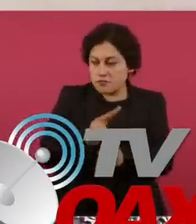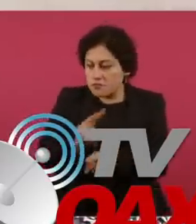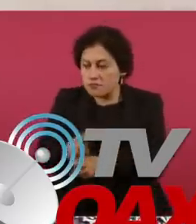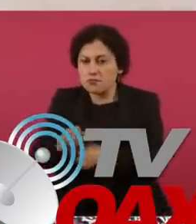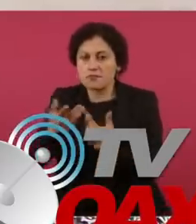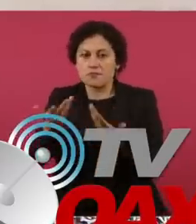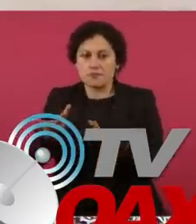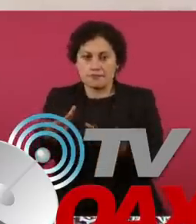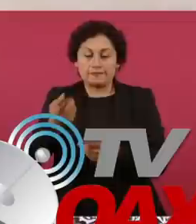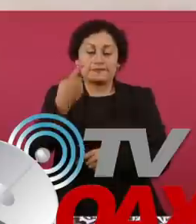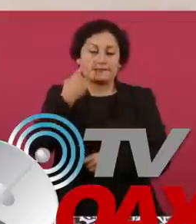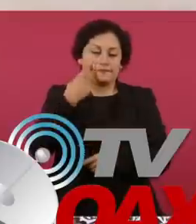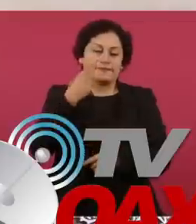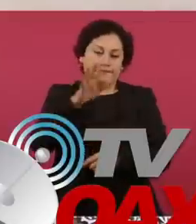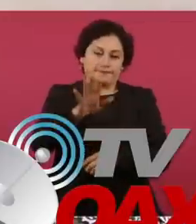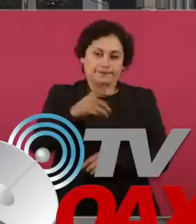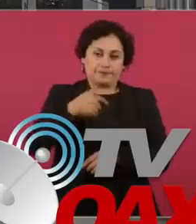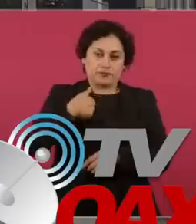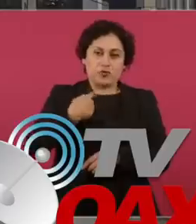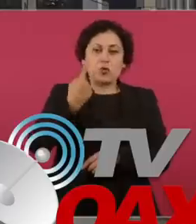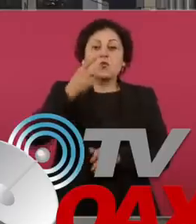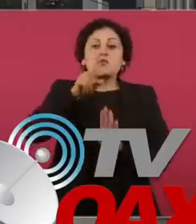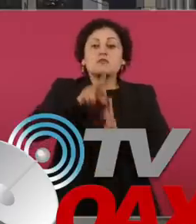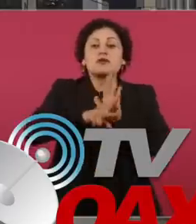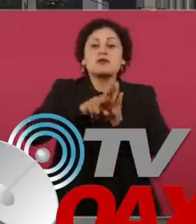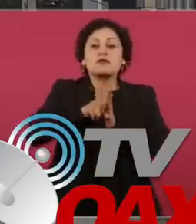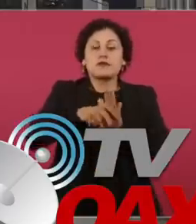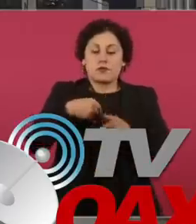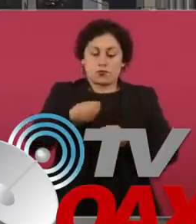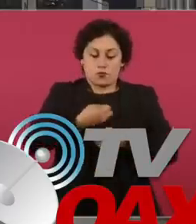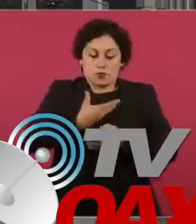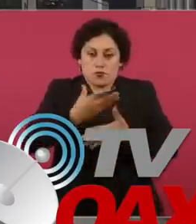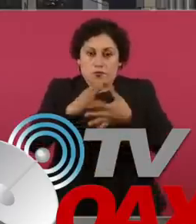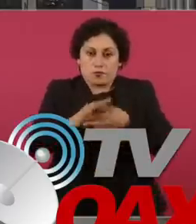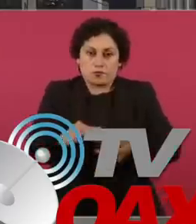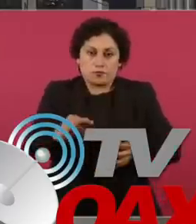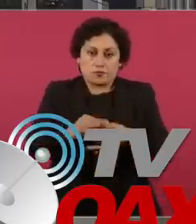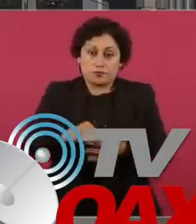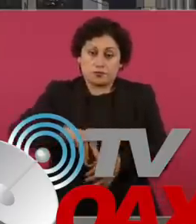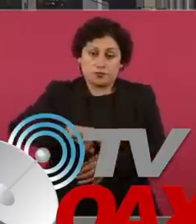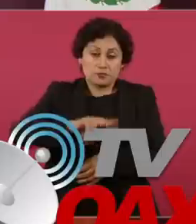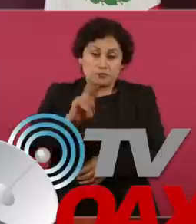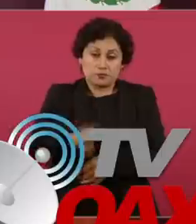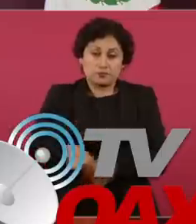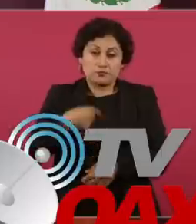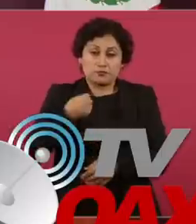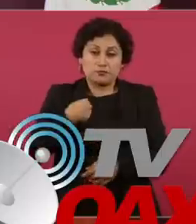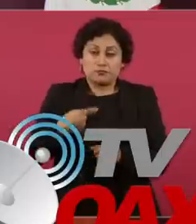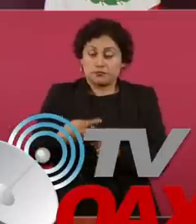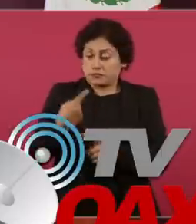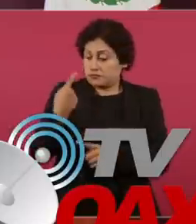video, llevo pues ya más de